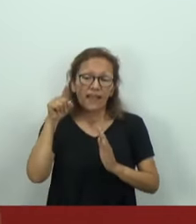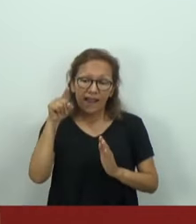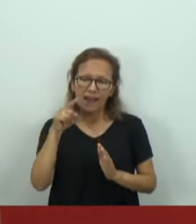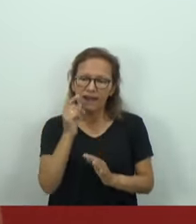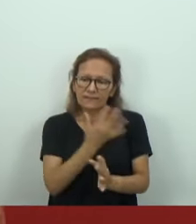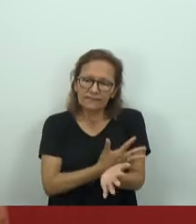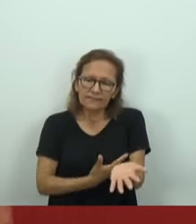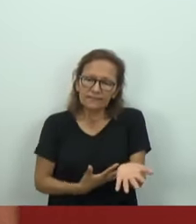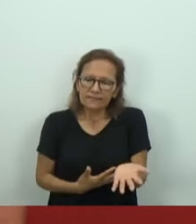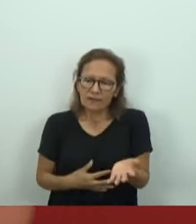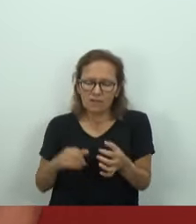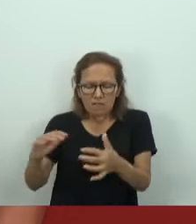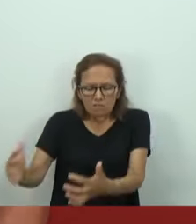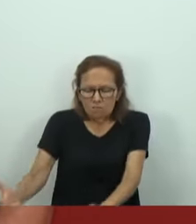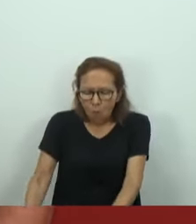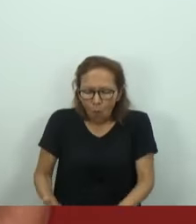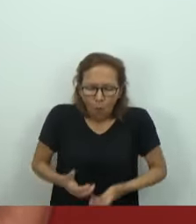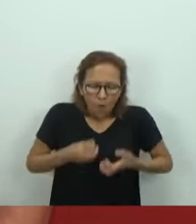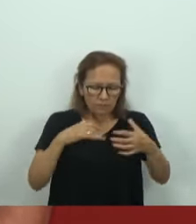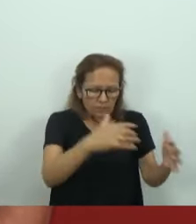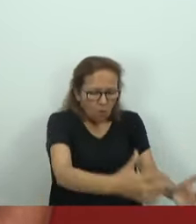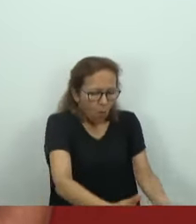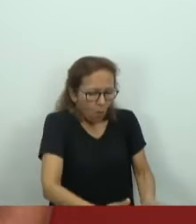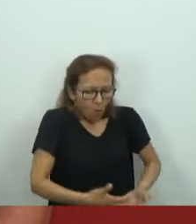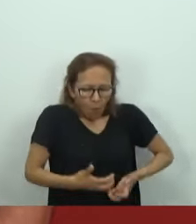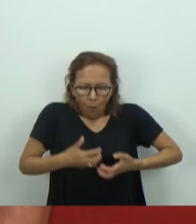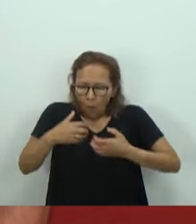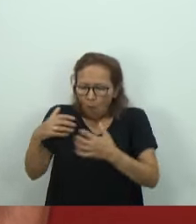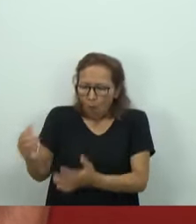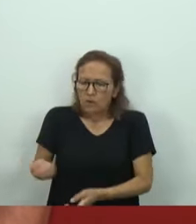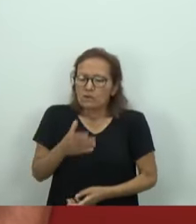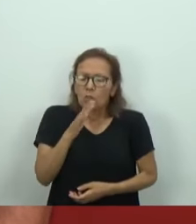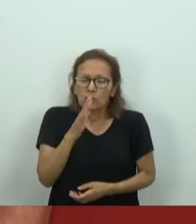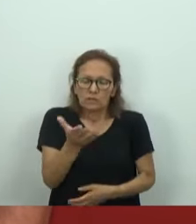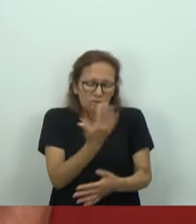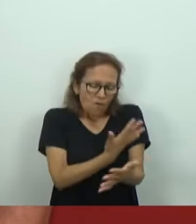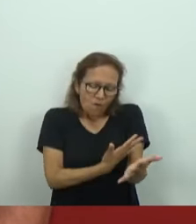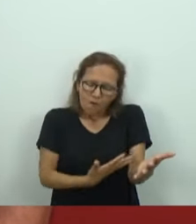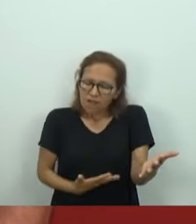qué? Porque esa sangre era necesaria